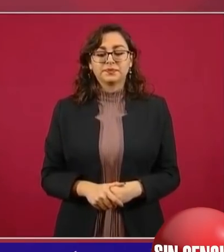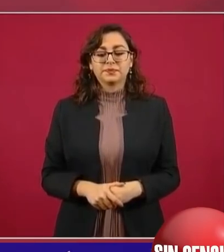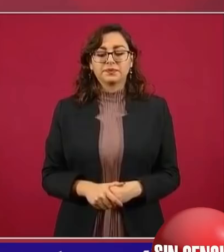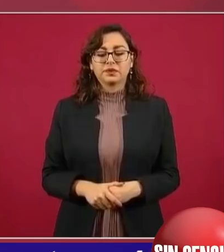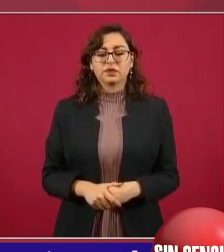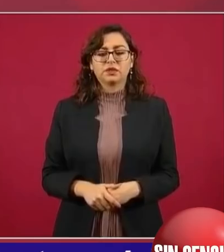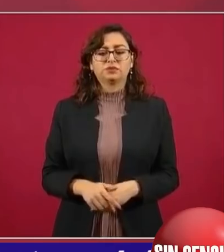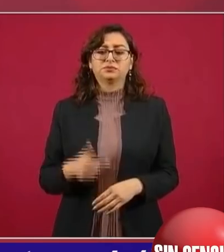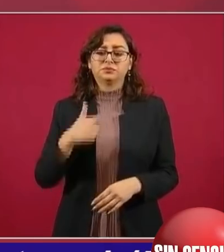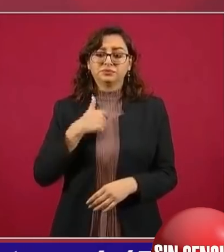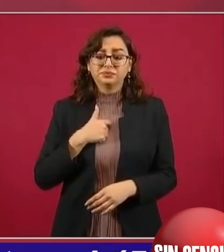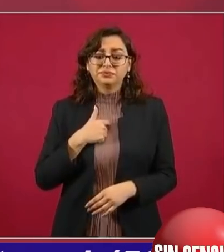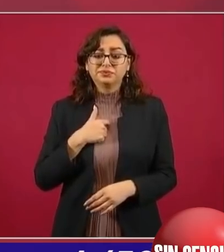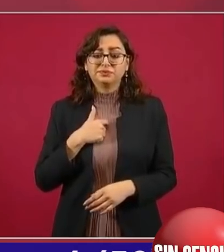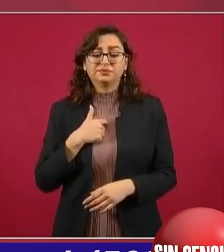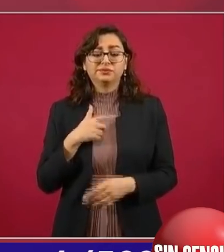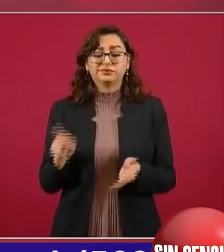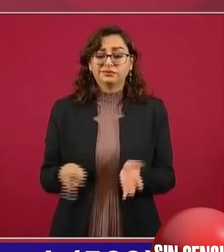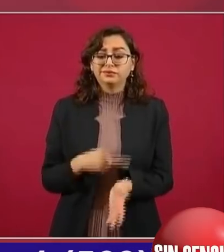sostuve que